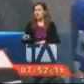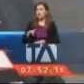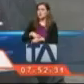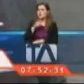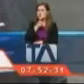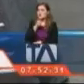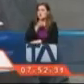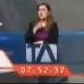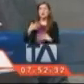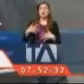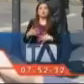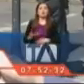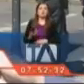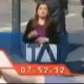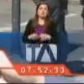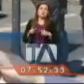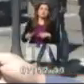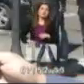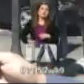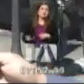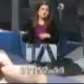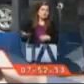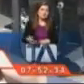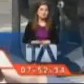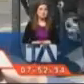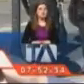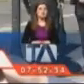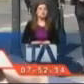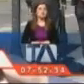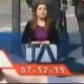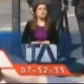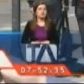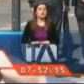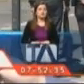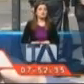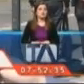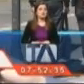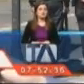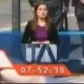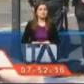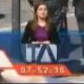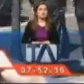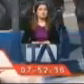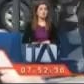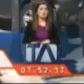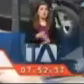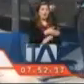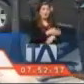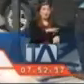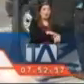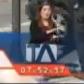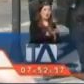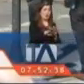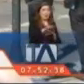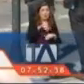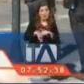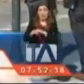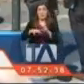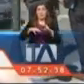aguantar por la salud de uno mismo. Tendríamos que entrar con haciendo nuestras necesidades afuera para poder